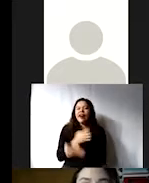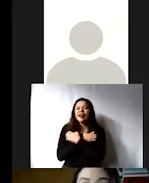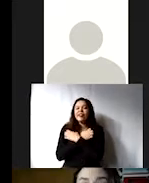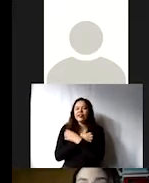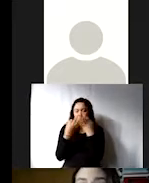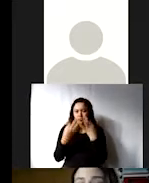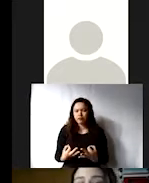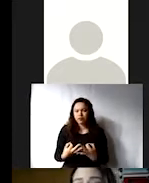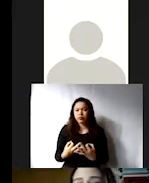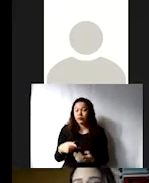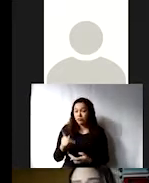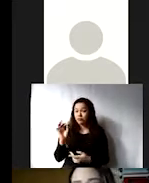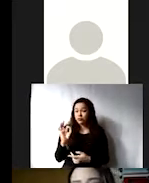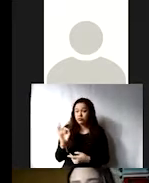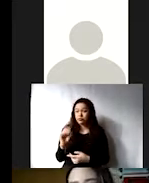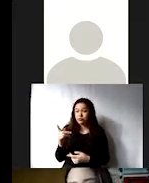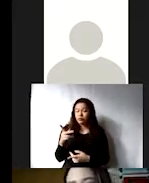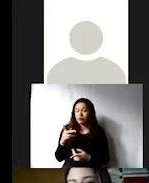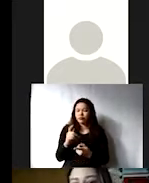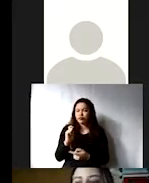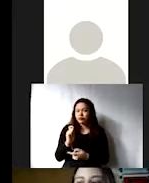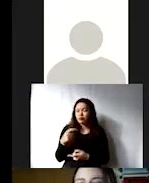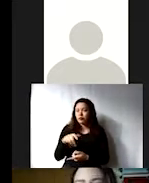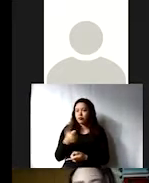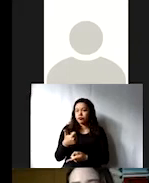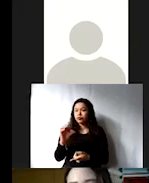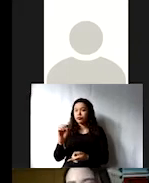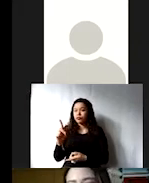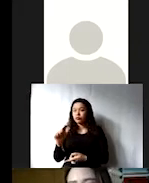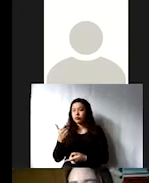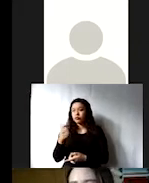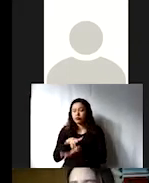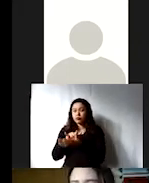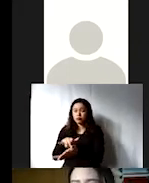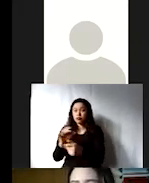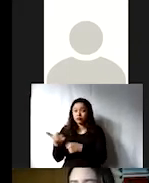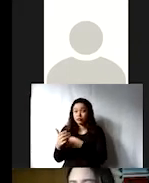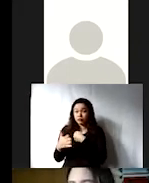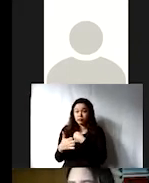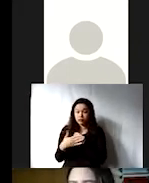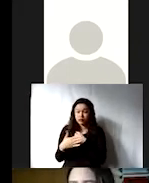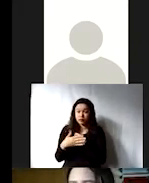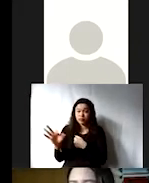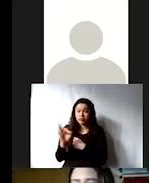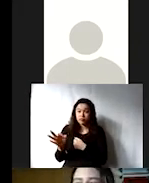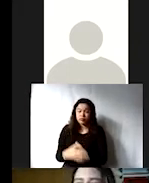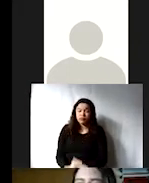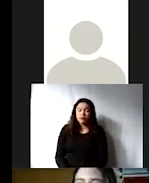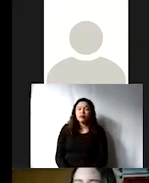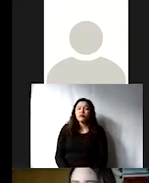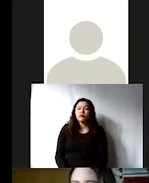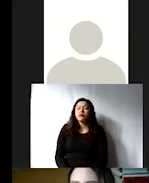no significa que a la vez no estén contribuyendo también algunas de las otras metas que puede tener, por ejemplo,